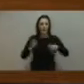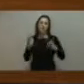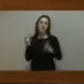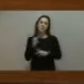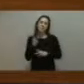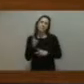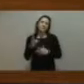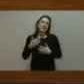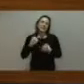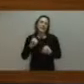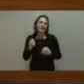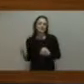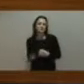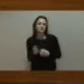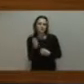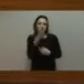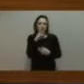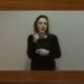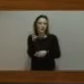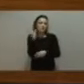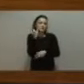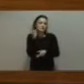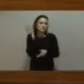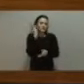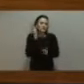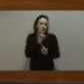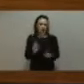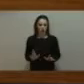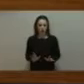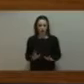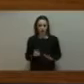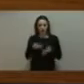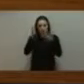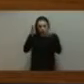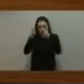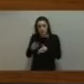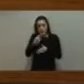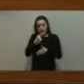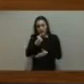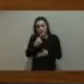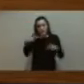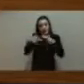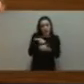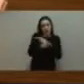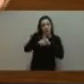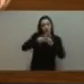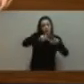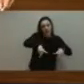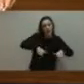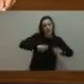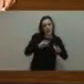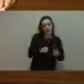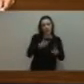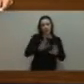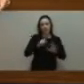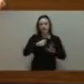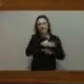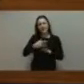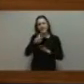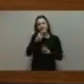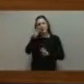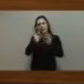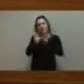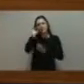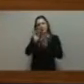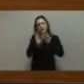para que no moleste mucho a los oídos. Ha hablado de prevención y reciclaje, pero ¿quiere que le diga cuáles son los porcentajes de selectivo